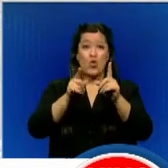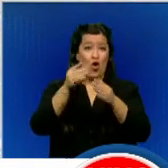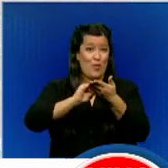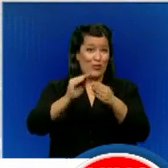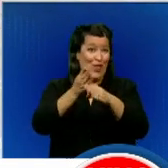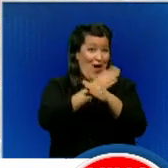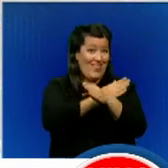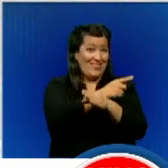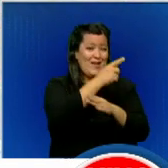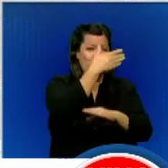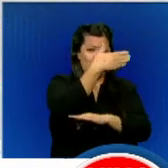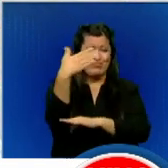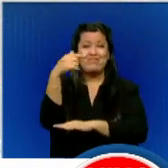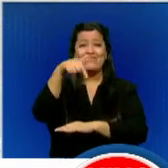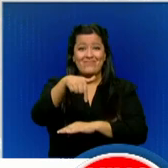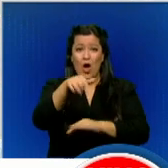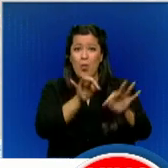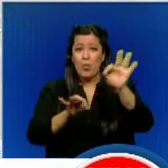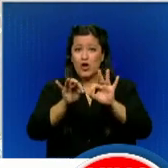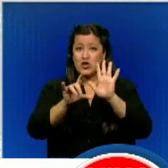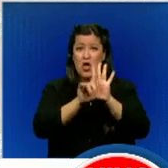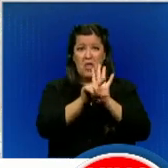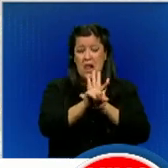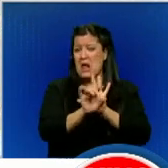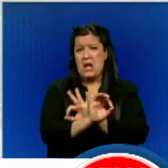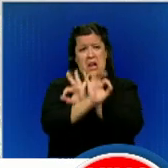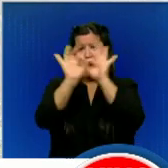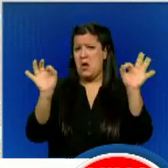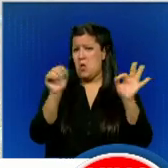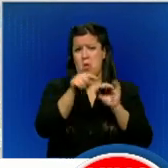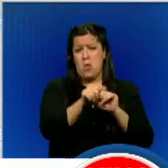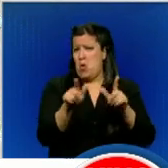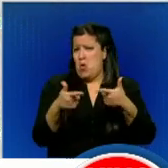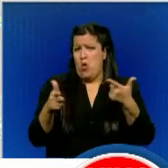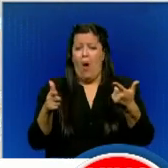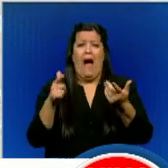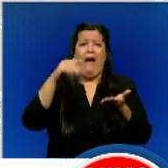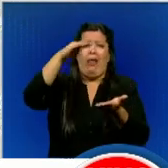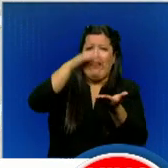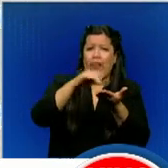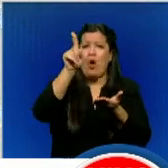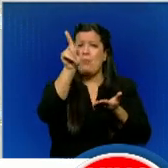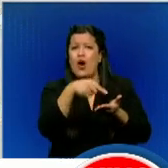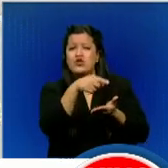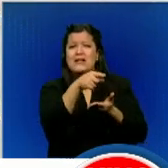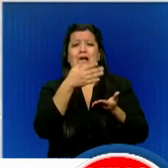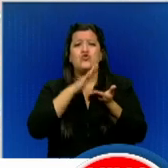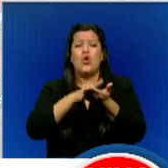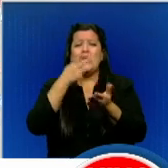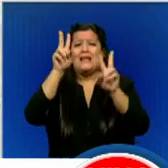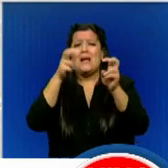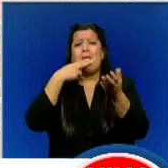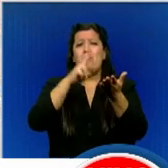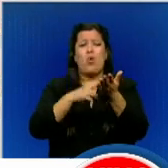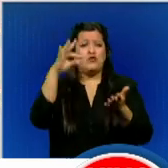manifestado es que con este proyecto en ningún caso hay reducción de la alícuota del impuesto a las ganancias no